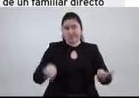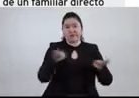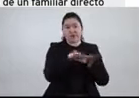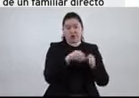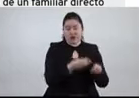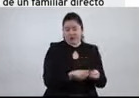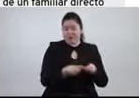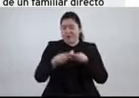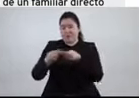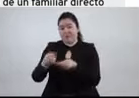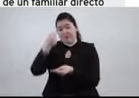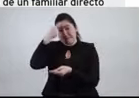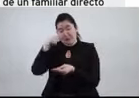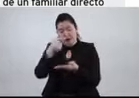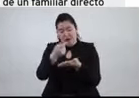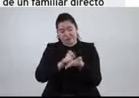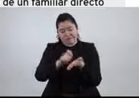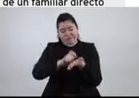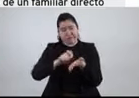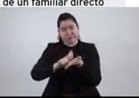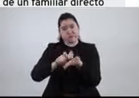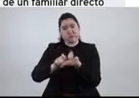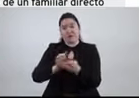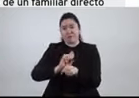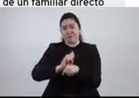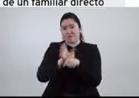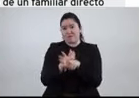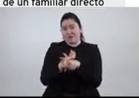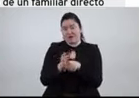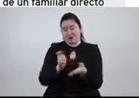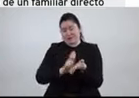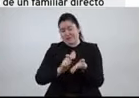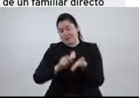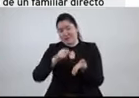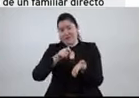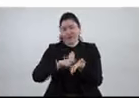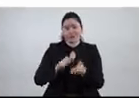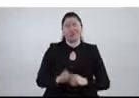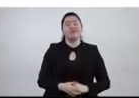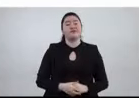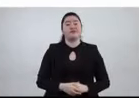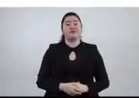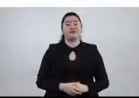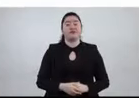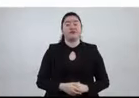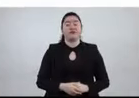que la lleven para registrar la vacuna en esa cartilla.